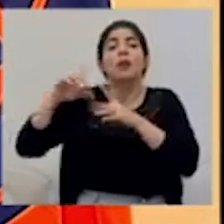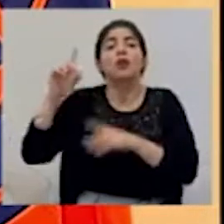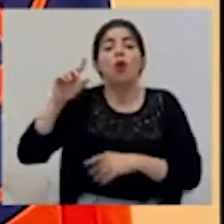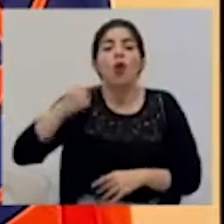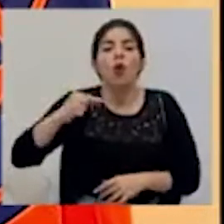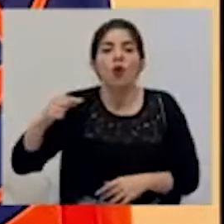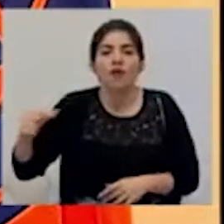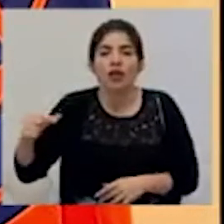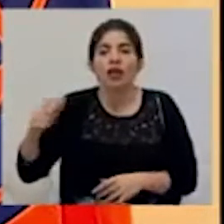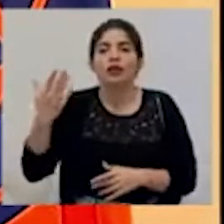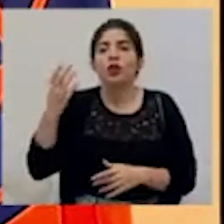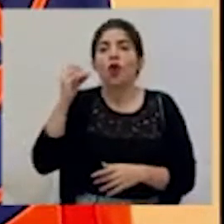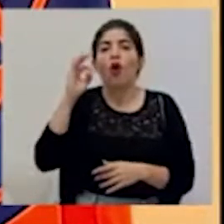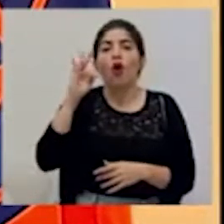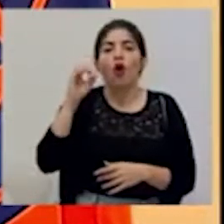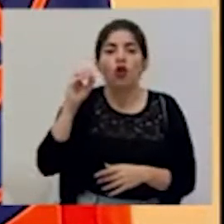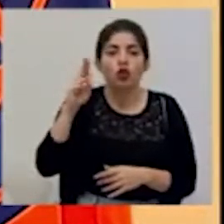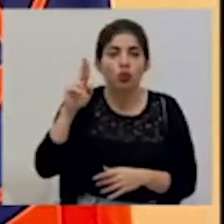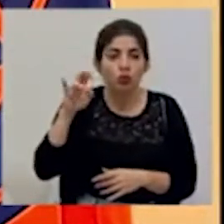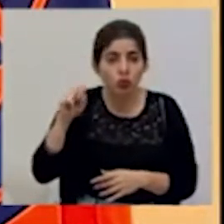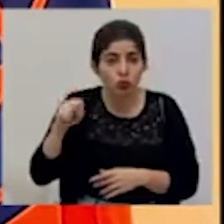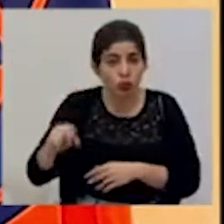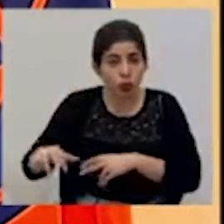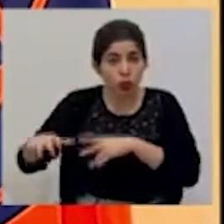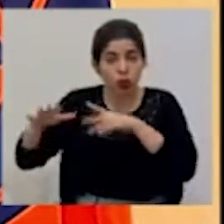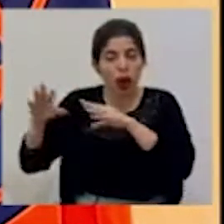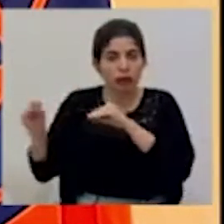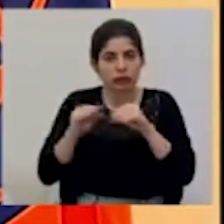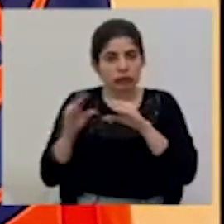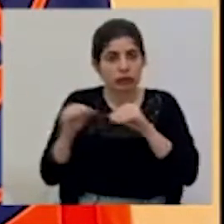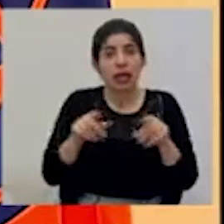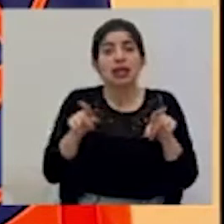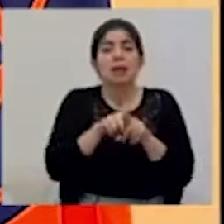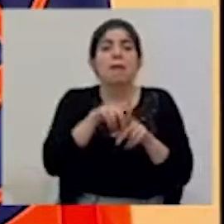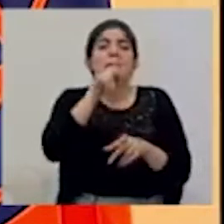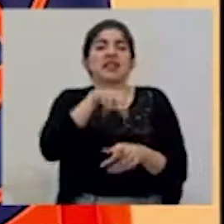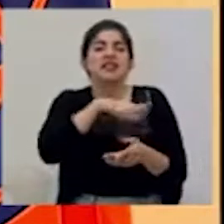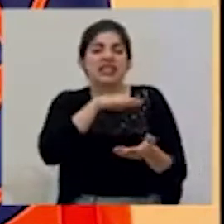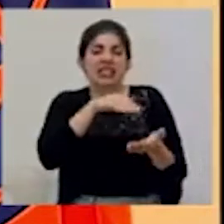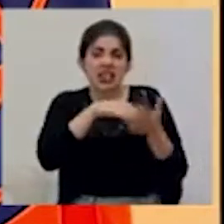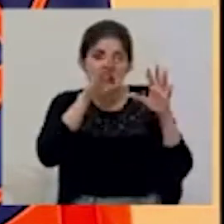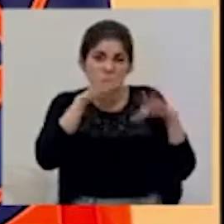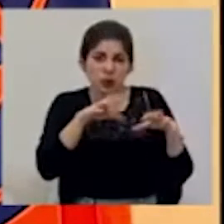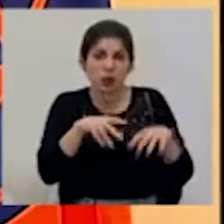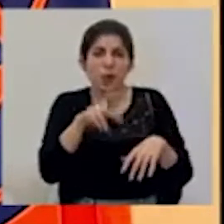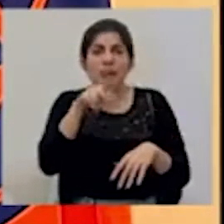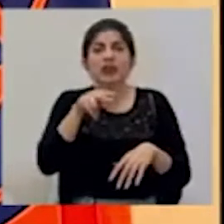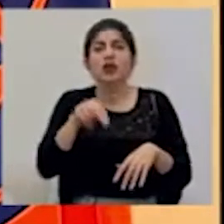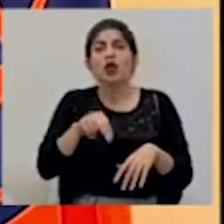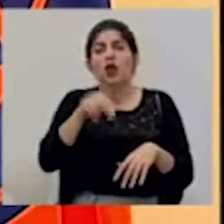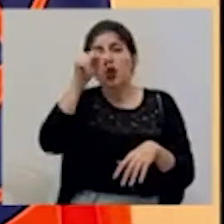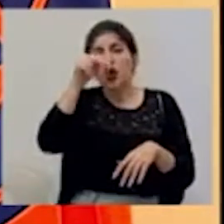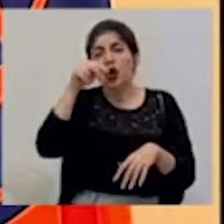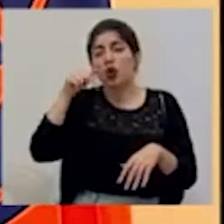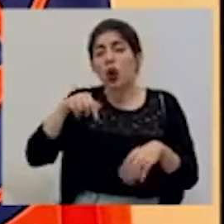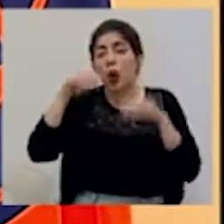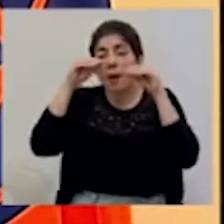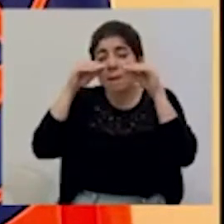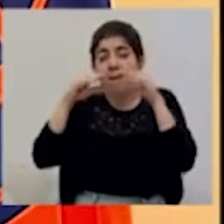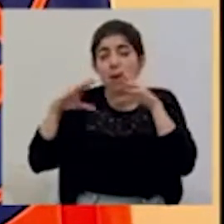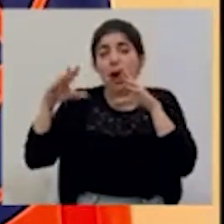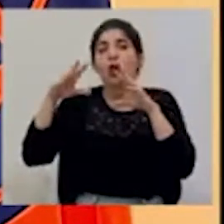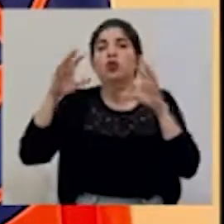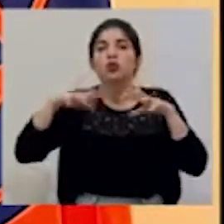Golfito. Asimismo, tuvimos lluvias en Pacífico Central, en Pacífico Norte. Durante la madrugada de hoy tuvimos lluvias en el Valle